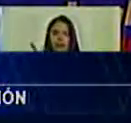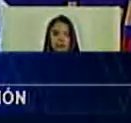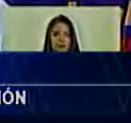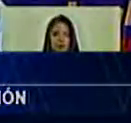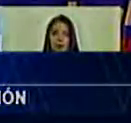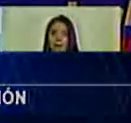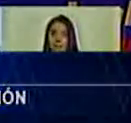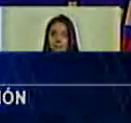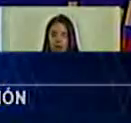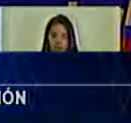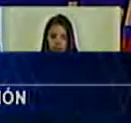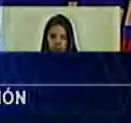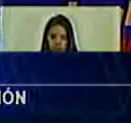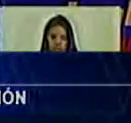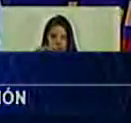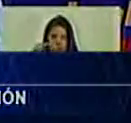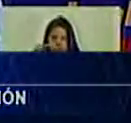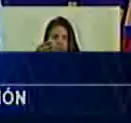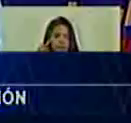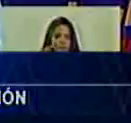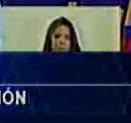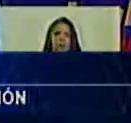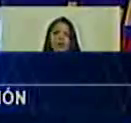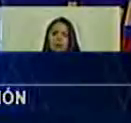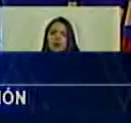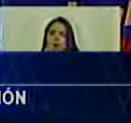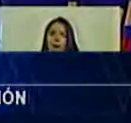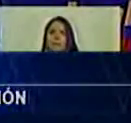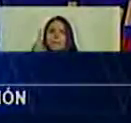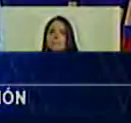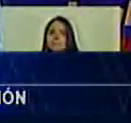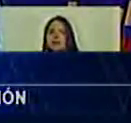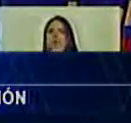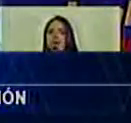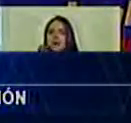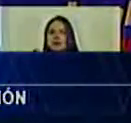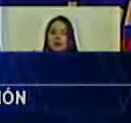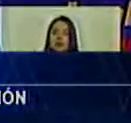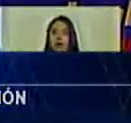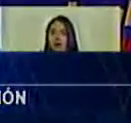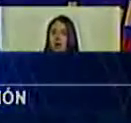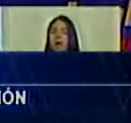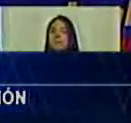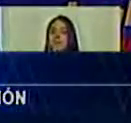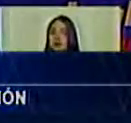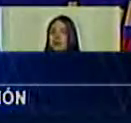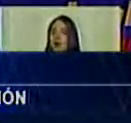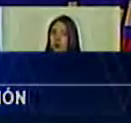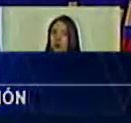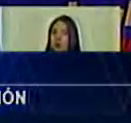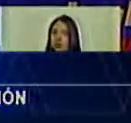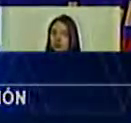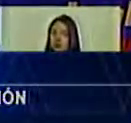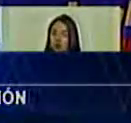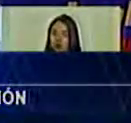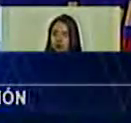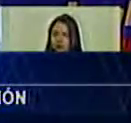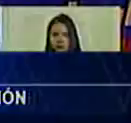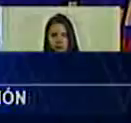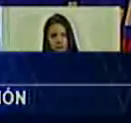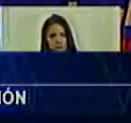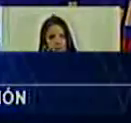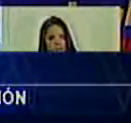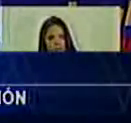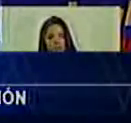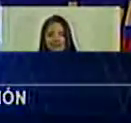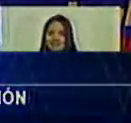pero cuando uno revisa los nombres de los más de 1.500 candidatos que participaron por parte de la oposición, uno se da cuenta que